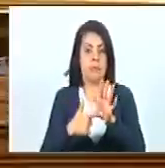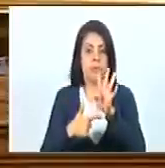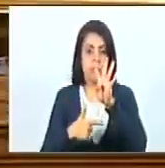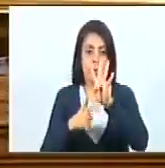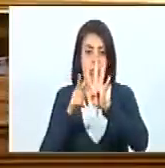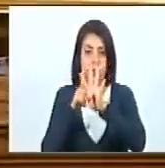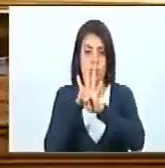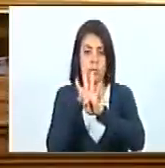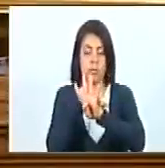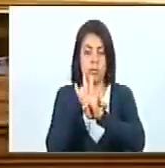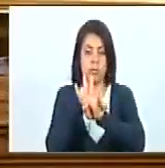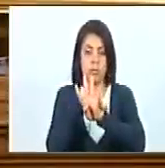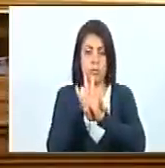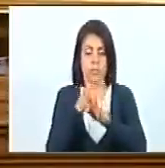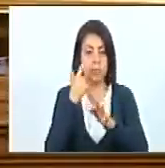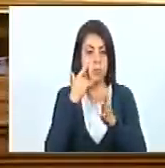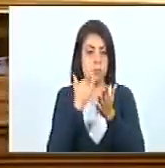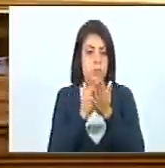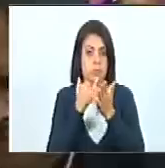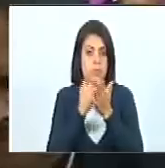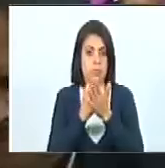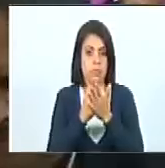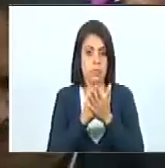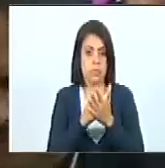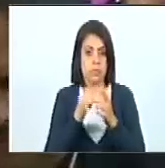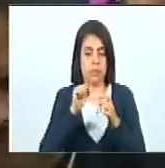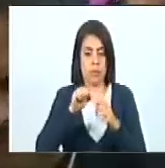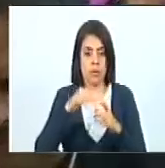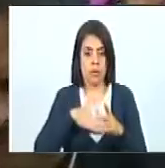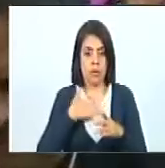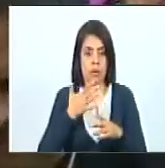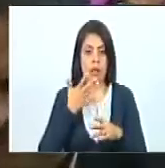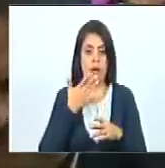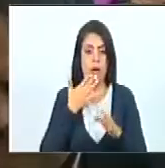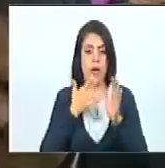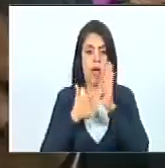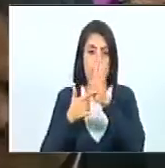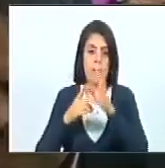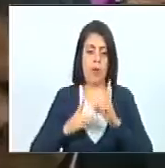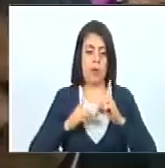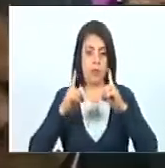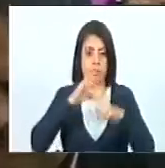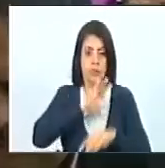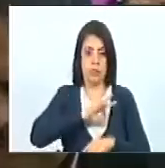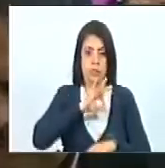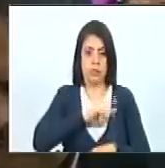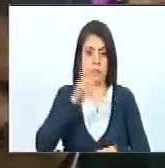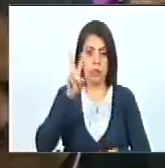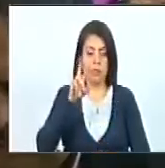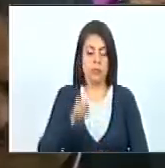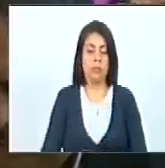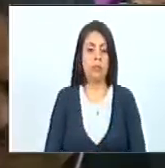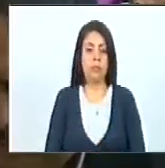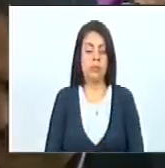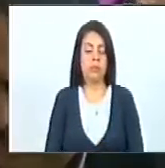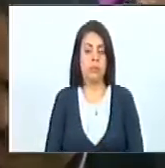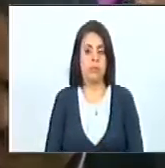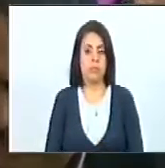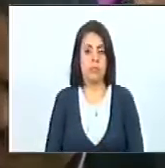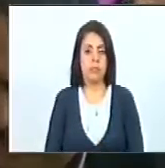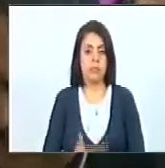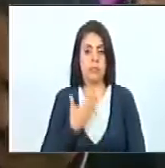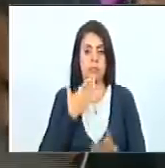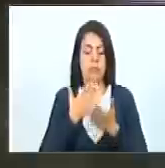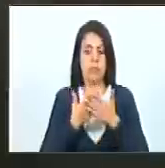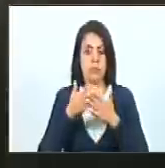de ellas que hemos verificado y que indudablemente son un ejemplo digno para la sociedad venezolana. Le agradecería